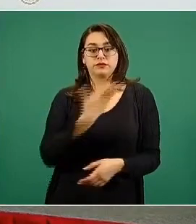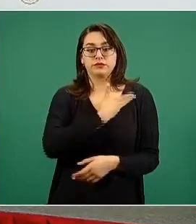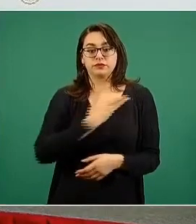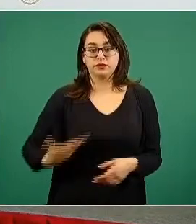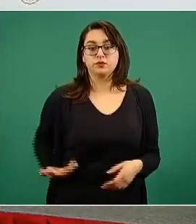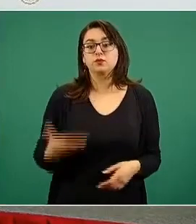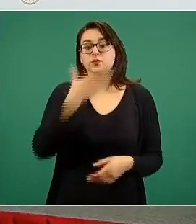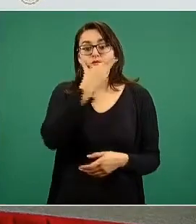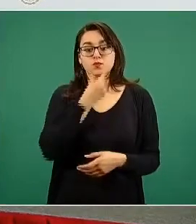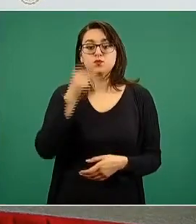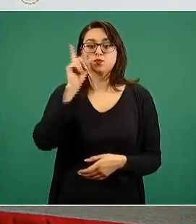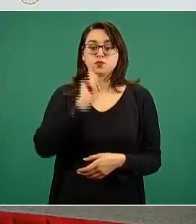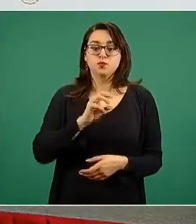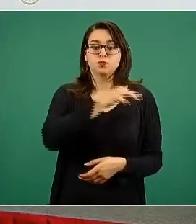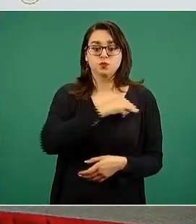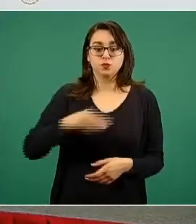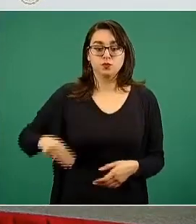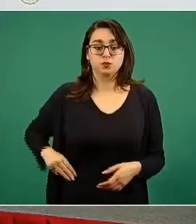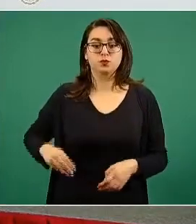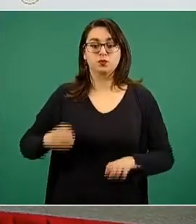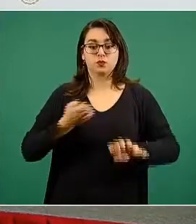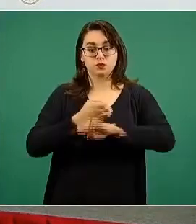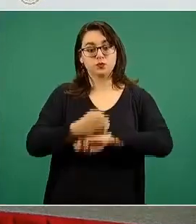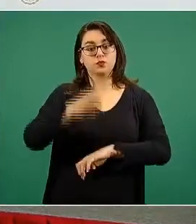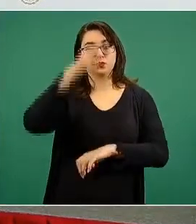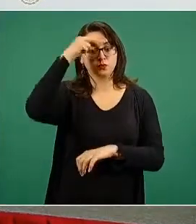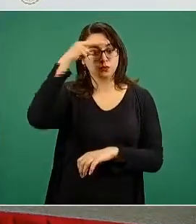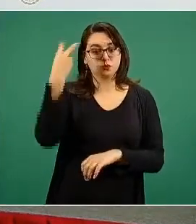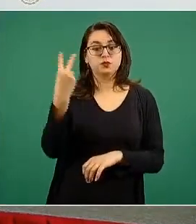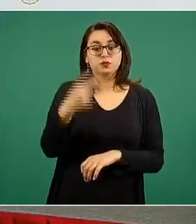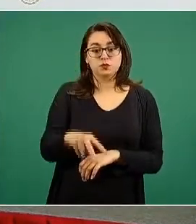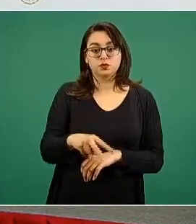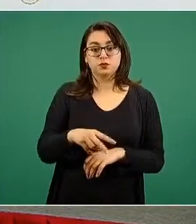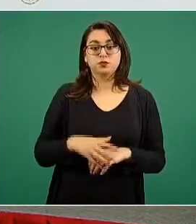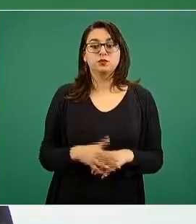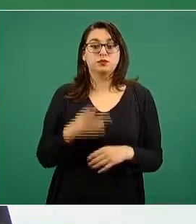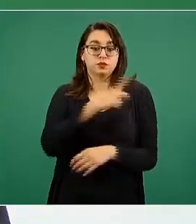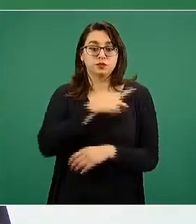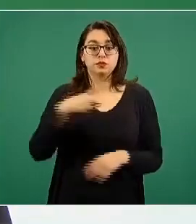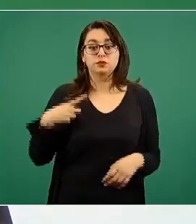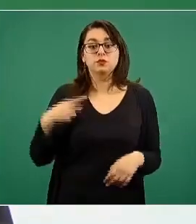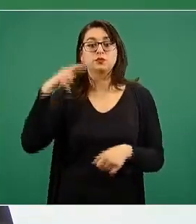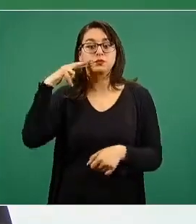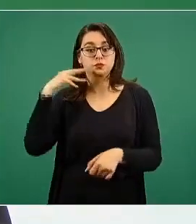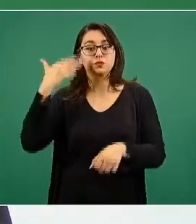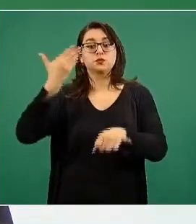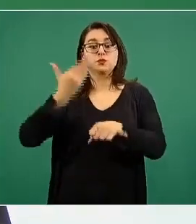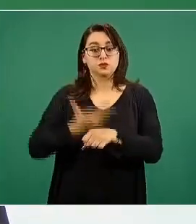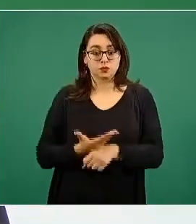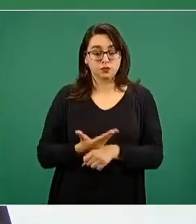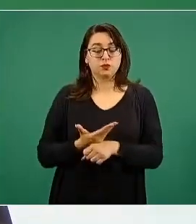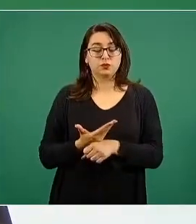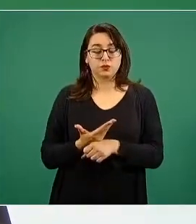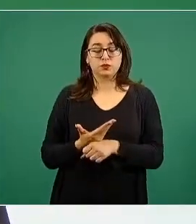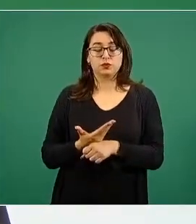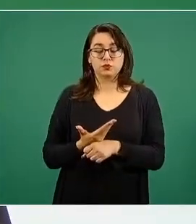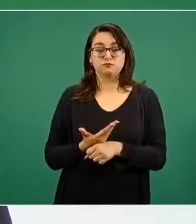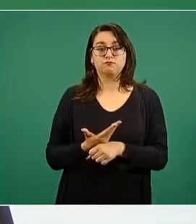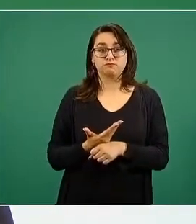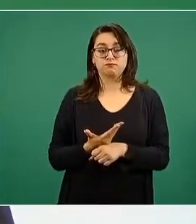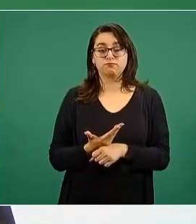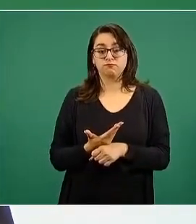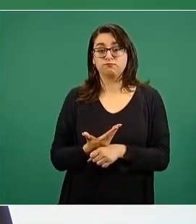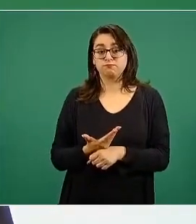presidentas y presidentes municipales de cada uno de los municipios de nuestro país tienen también